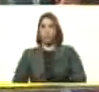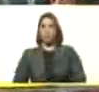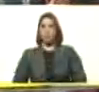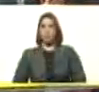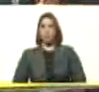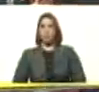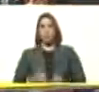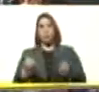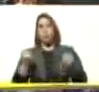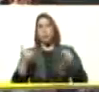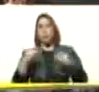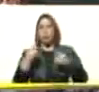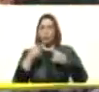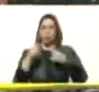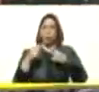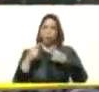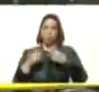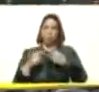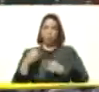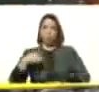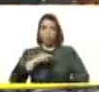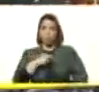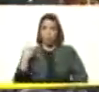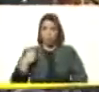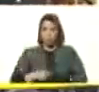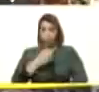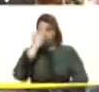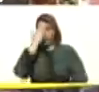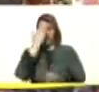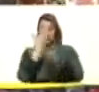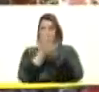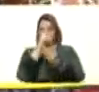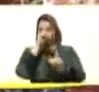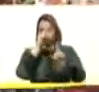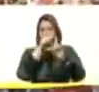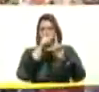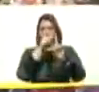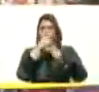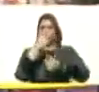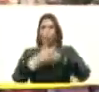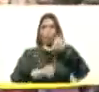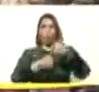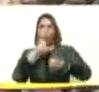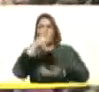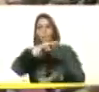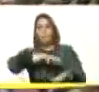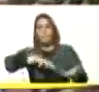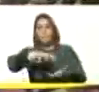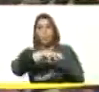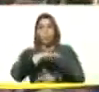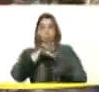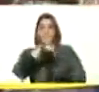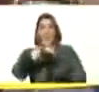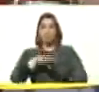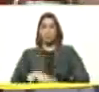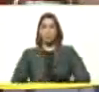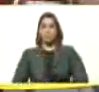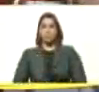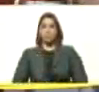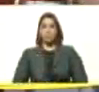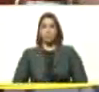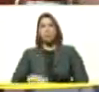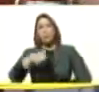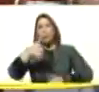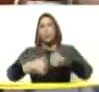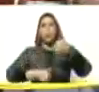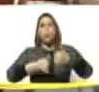cuáles son las cosas que tenemos al frente como reto, cuáles son los problemas del país, cuáles